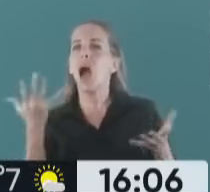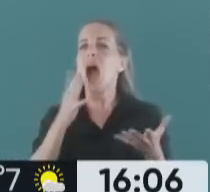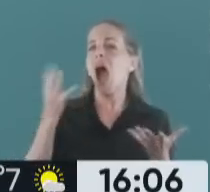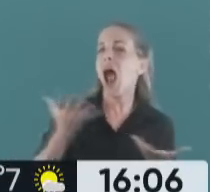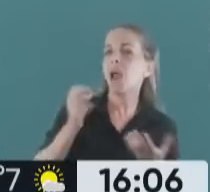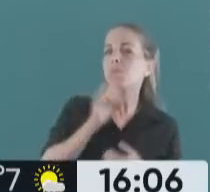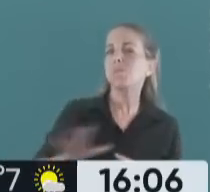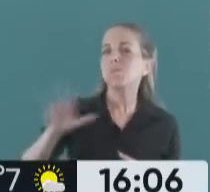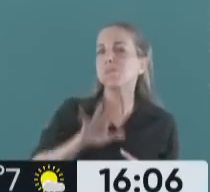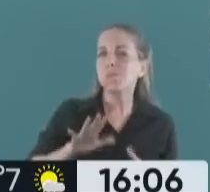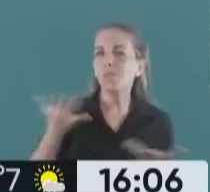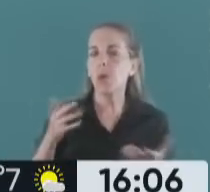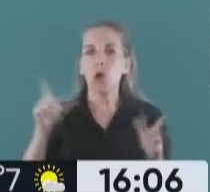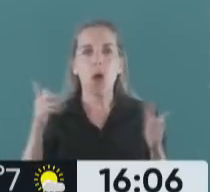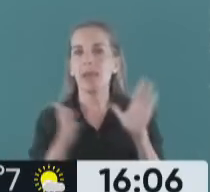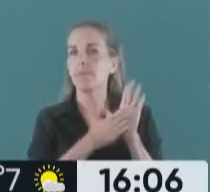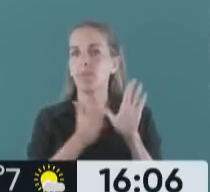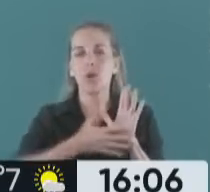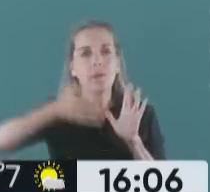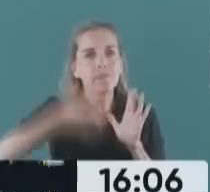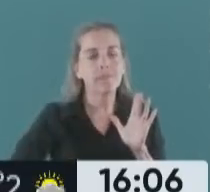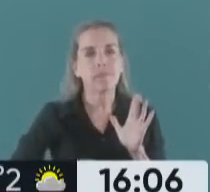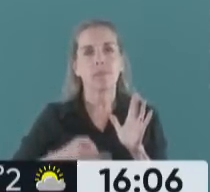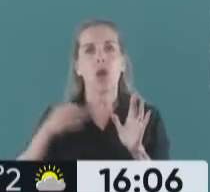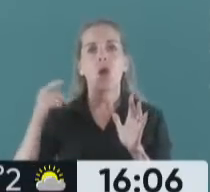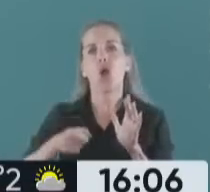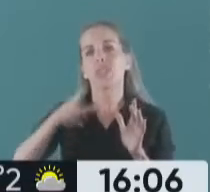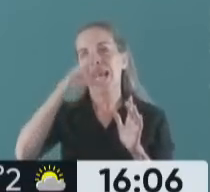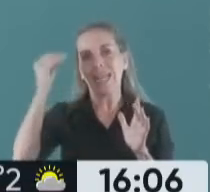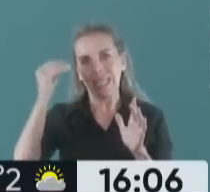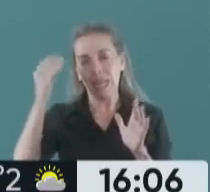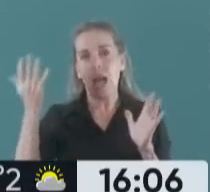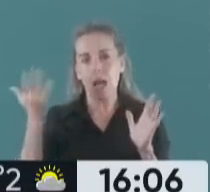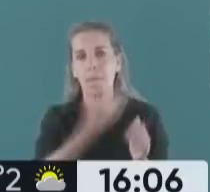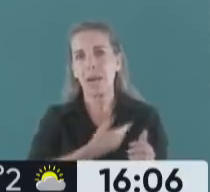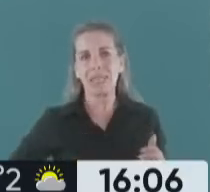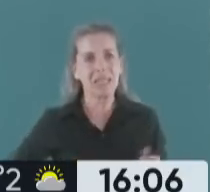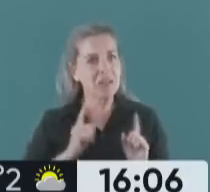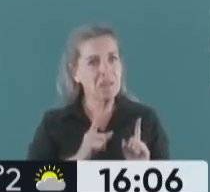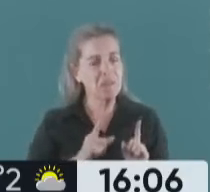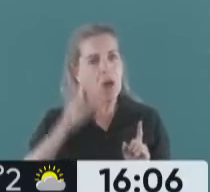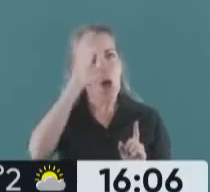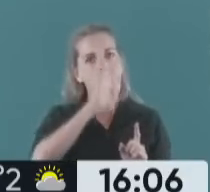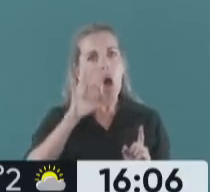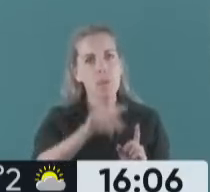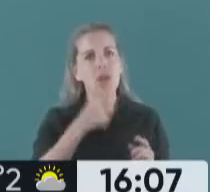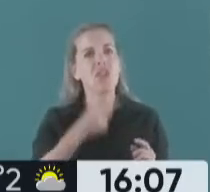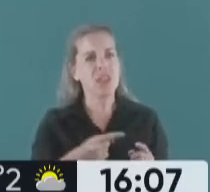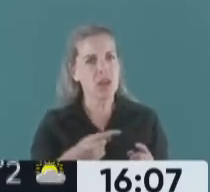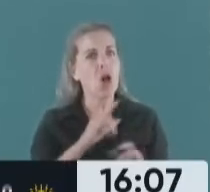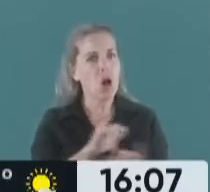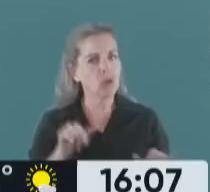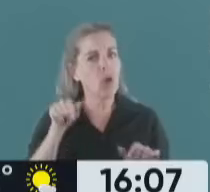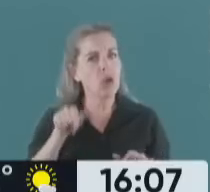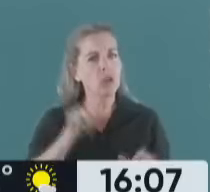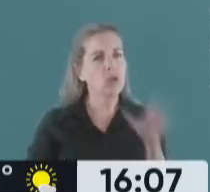prueba concreta de nada de lo que allí se sostiene. Así que el presidente sigue sosteniendo que todo esto es una causa armada